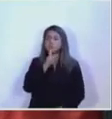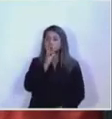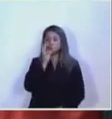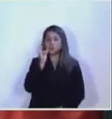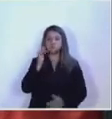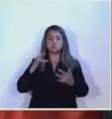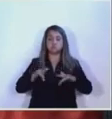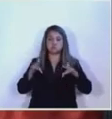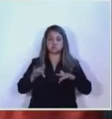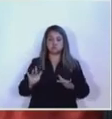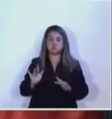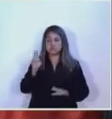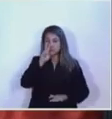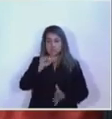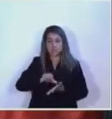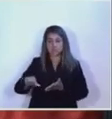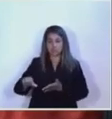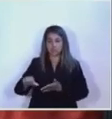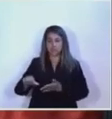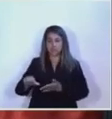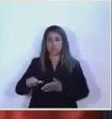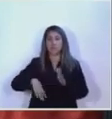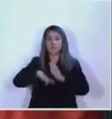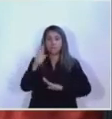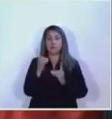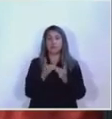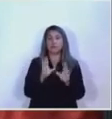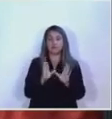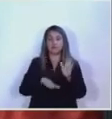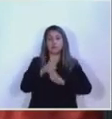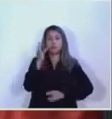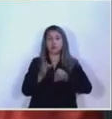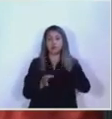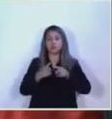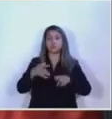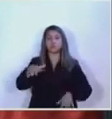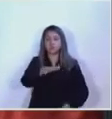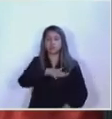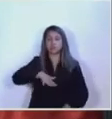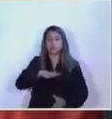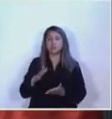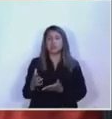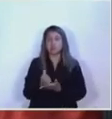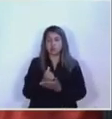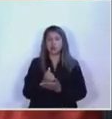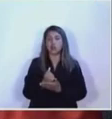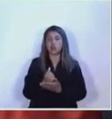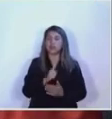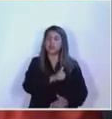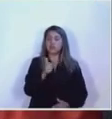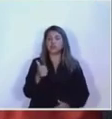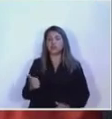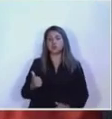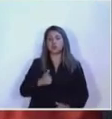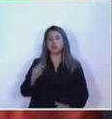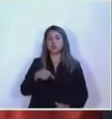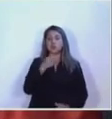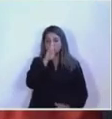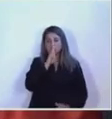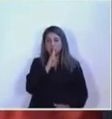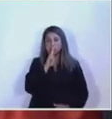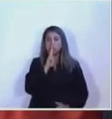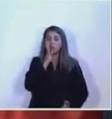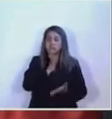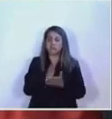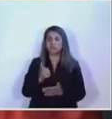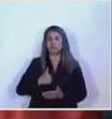impunes. Porque más democracia y más justicia social se logrará en la medida que todos cumplamos nuestro rol con estricto apego a